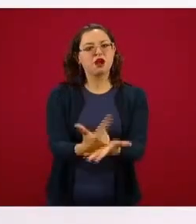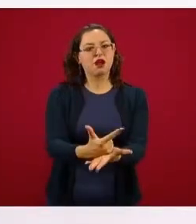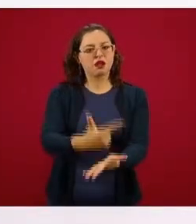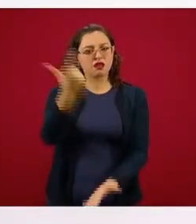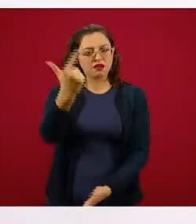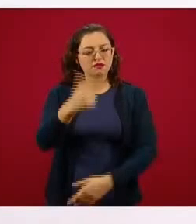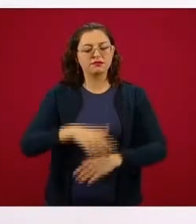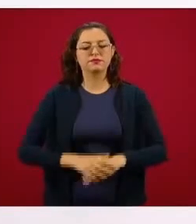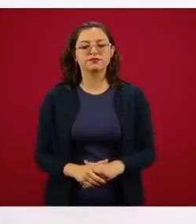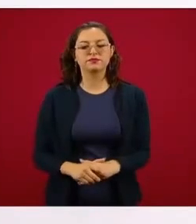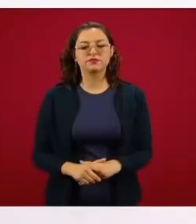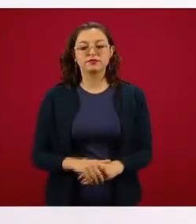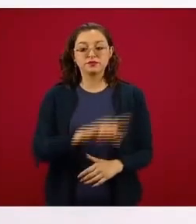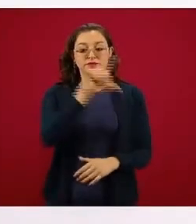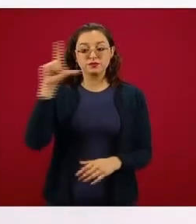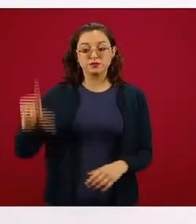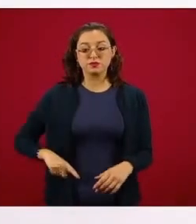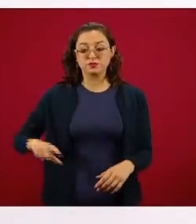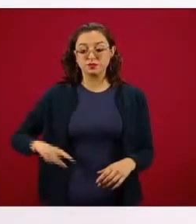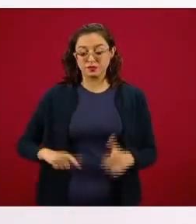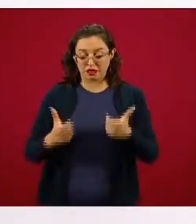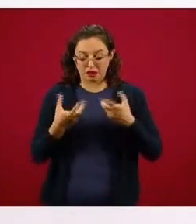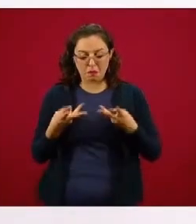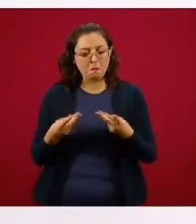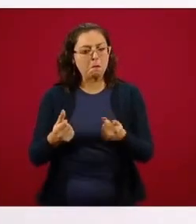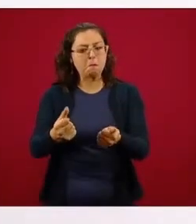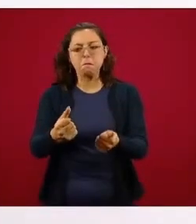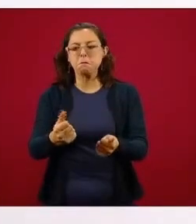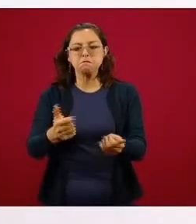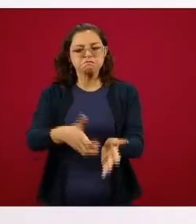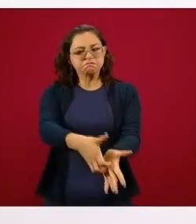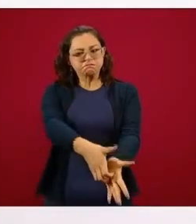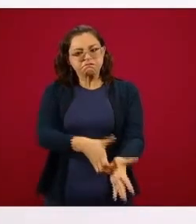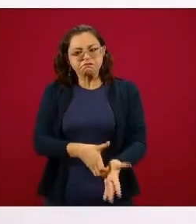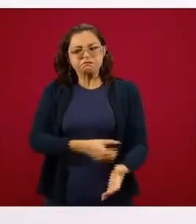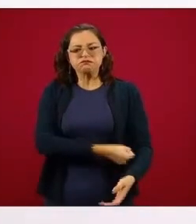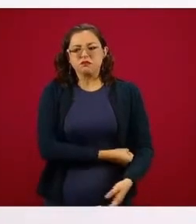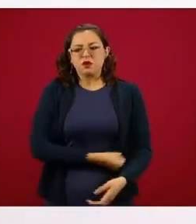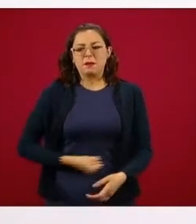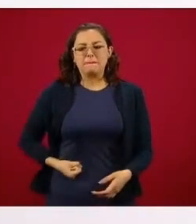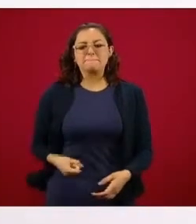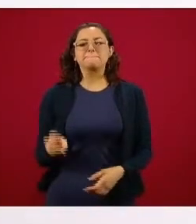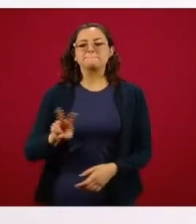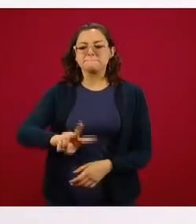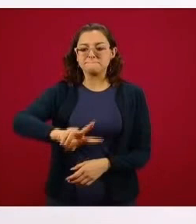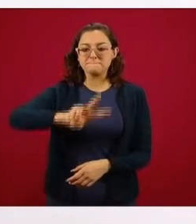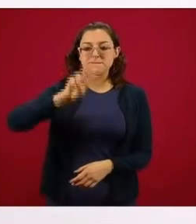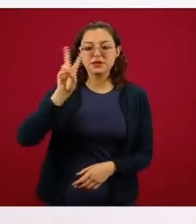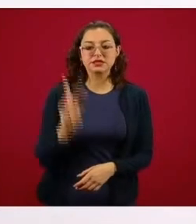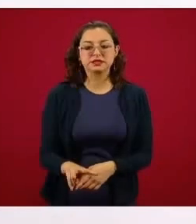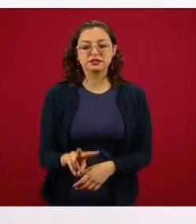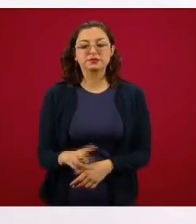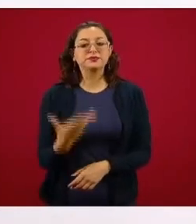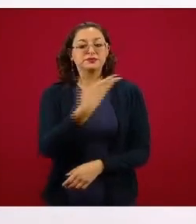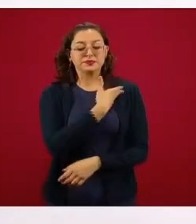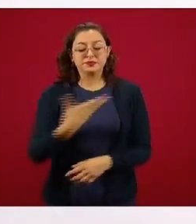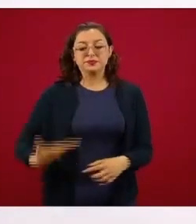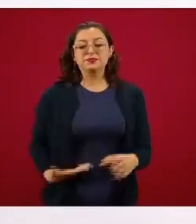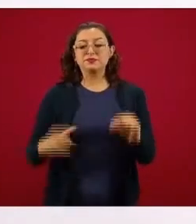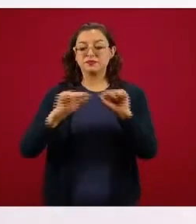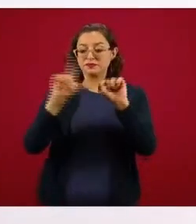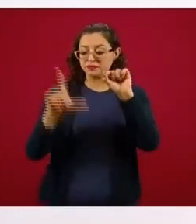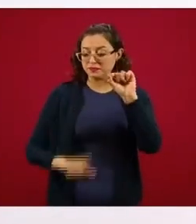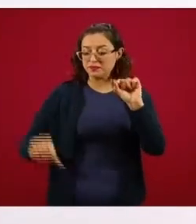del gobierno es una realidad. La Presidencia de la República dispone de